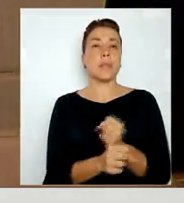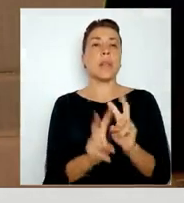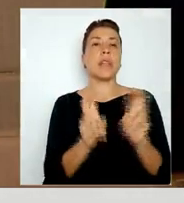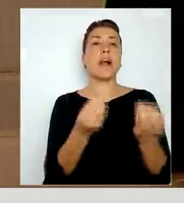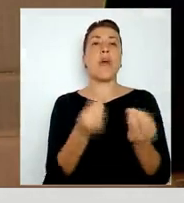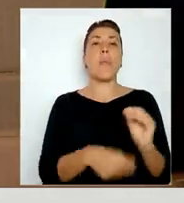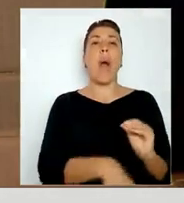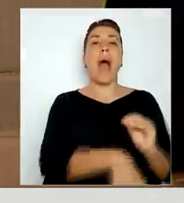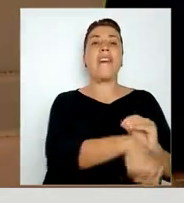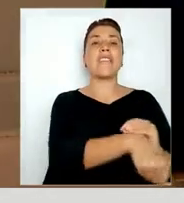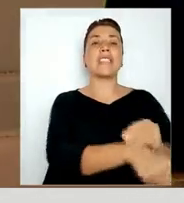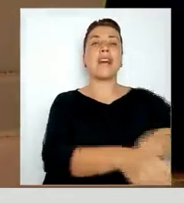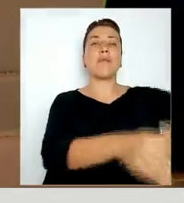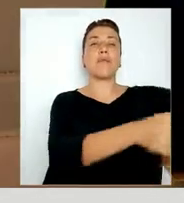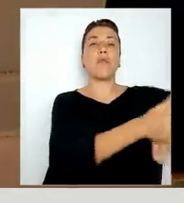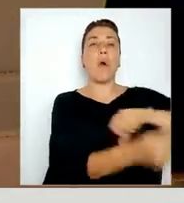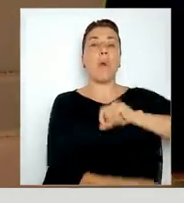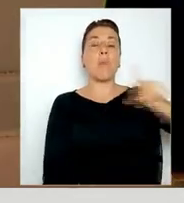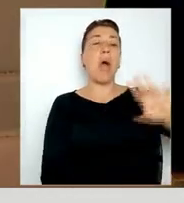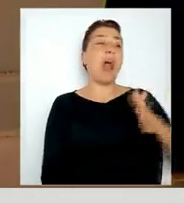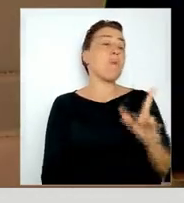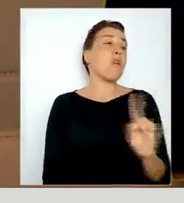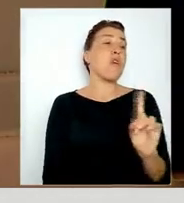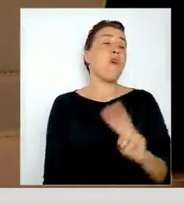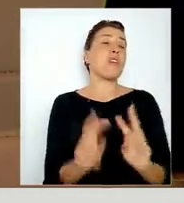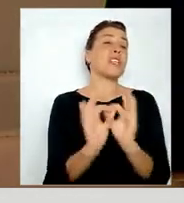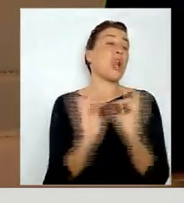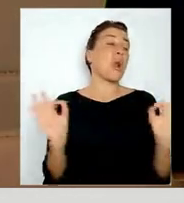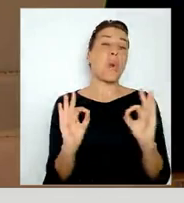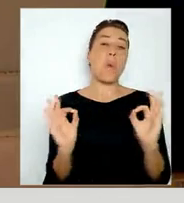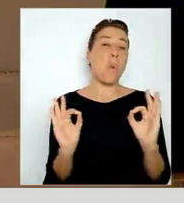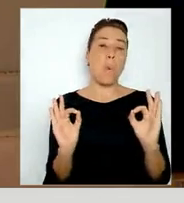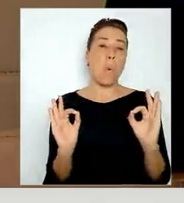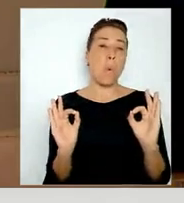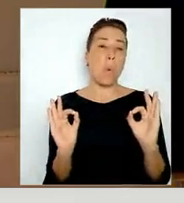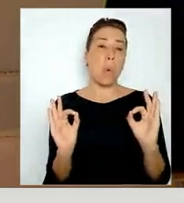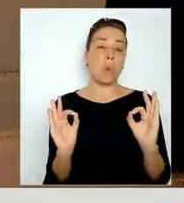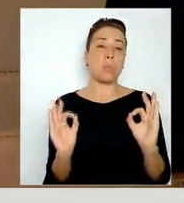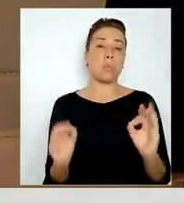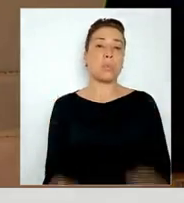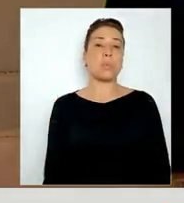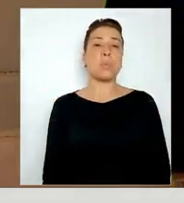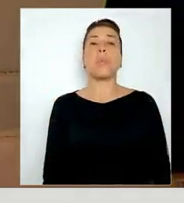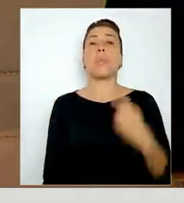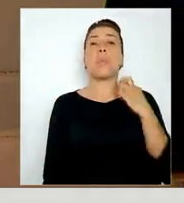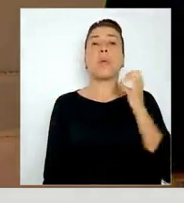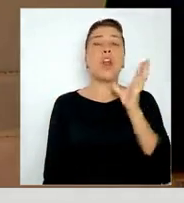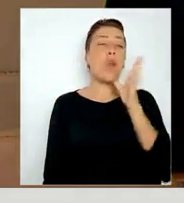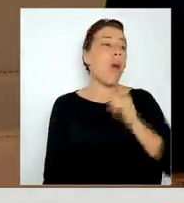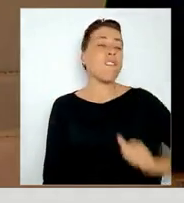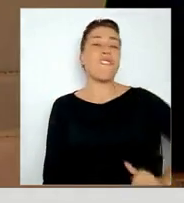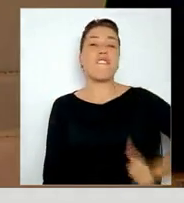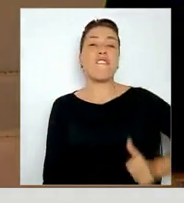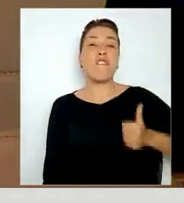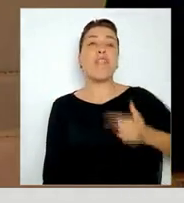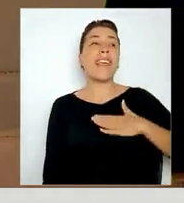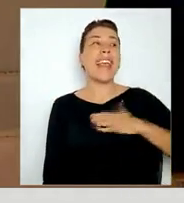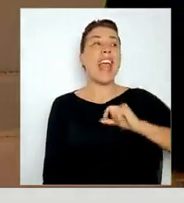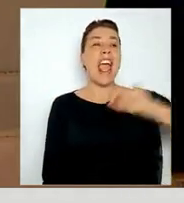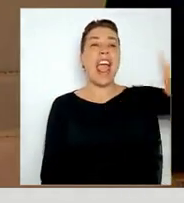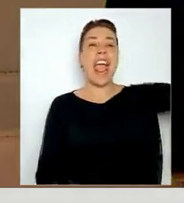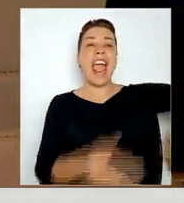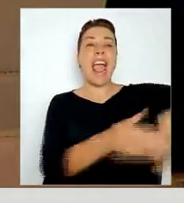que probablemente no se van a producir nunca y no se van a producir nunca porque no existe la voluntad de expulsar a los ilegales